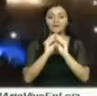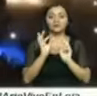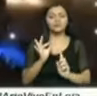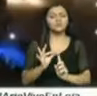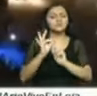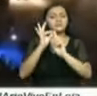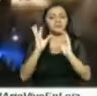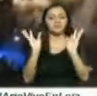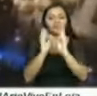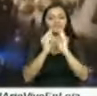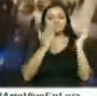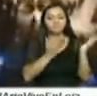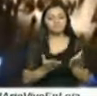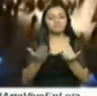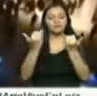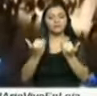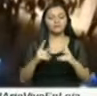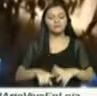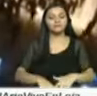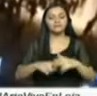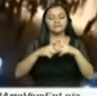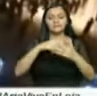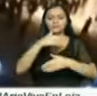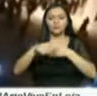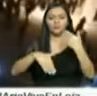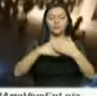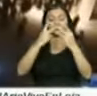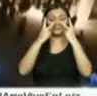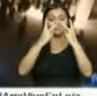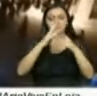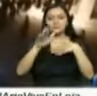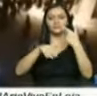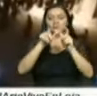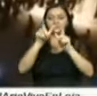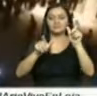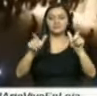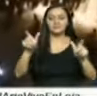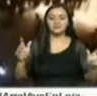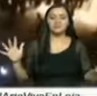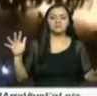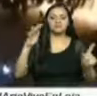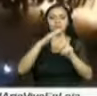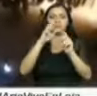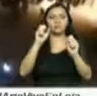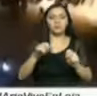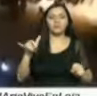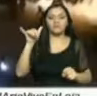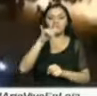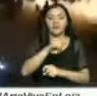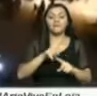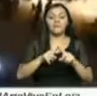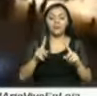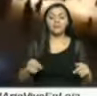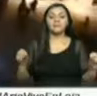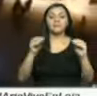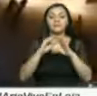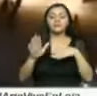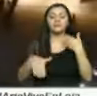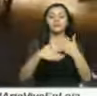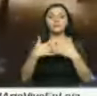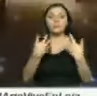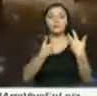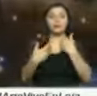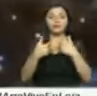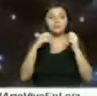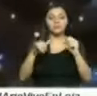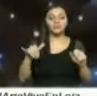maravilla de obra que desde hoy ya está para todos los ecuatorianos, pero además para todos los artistas que